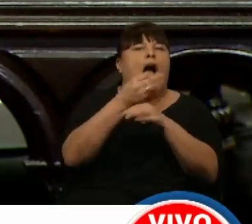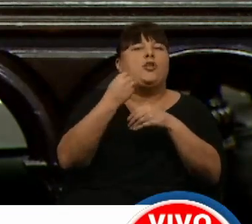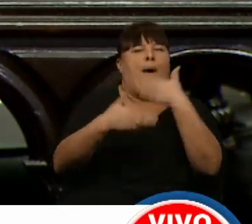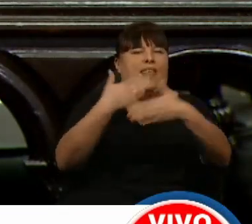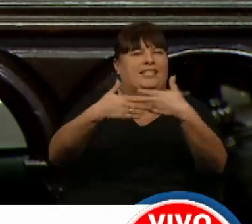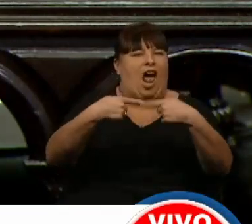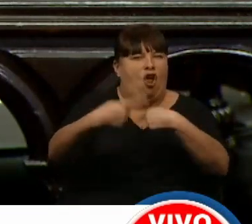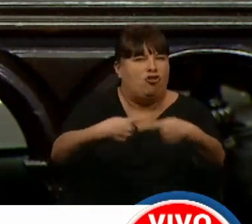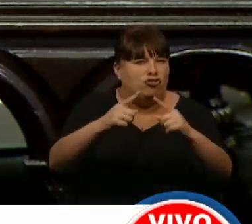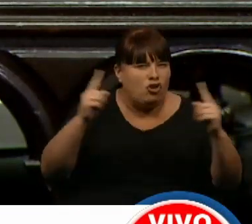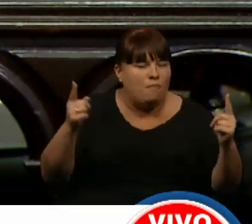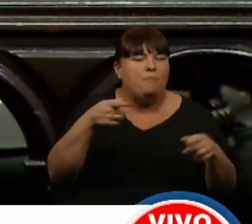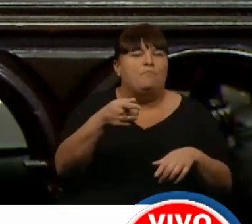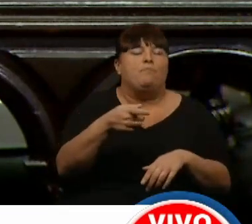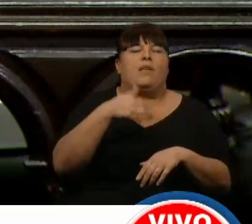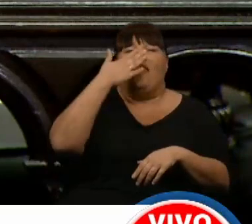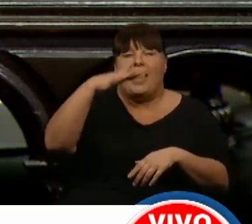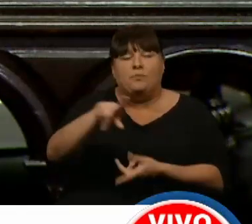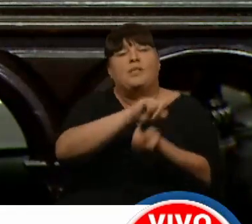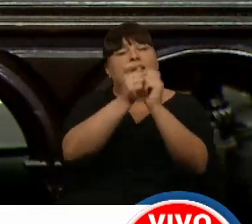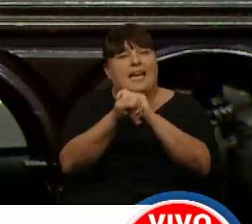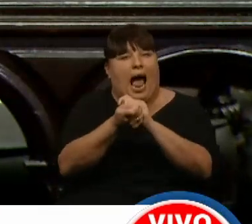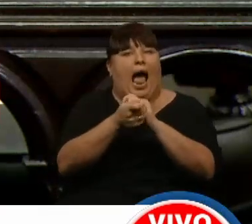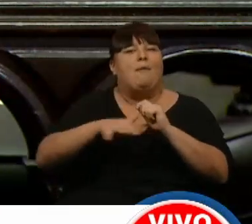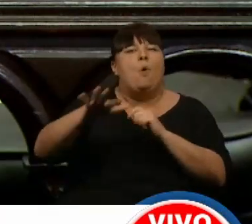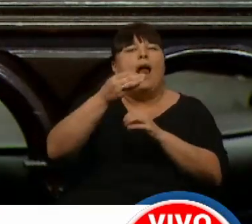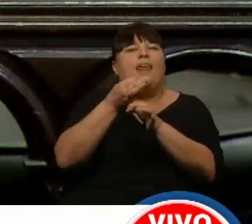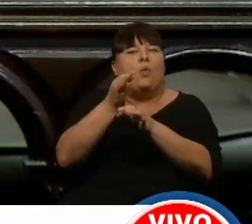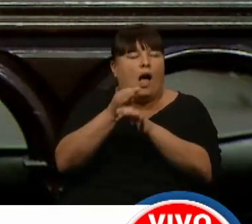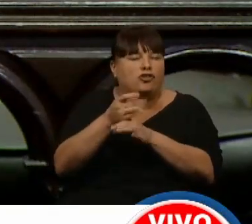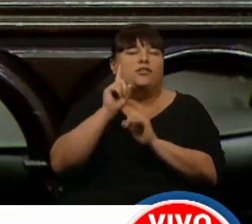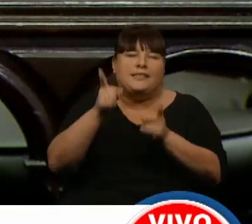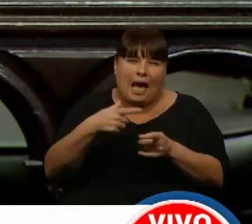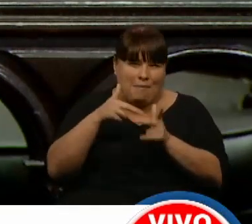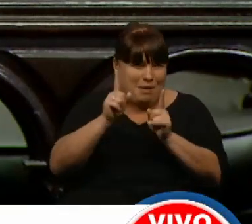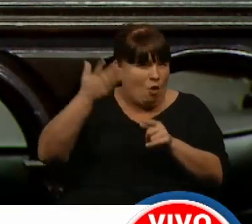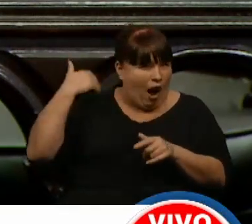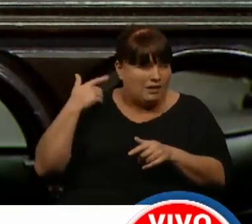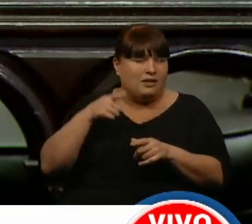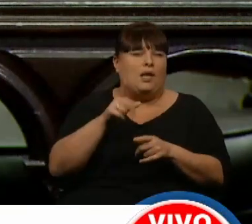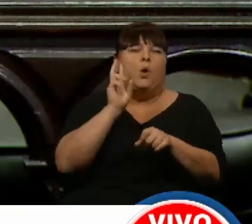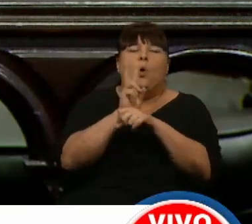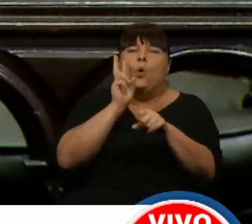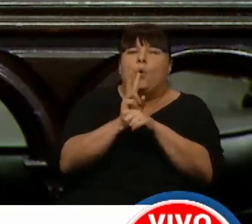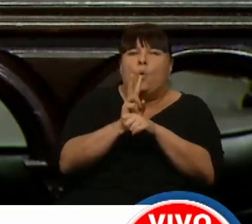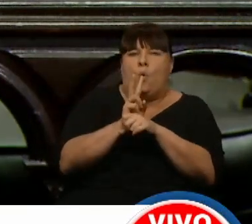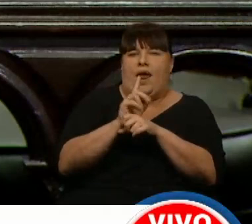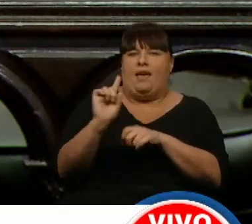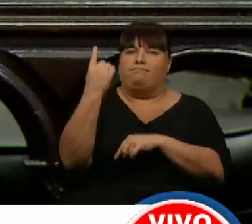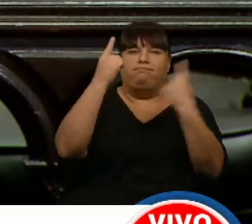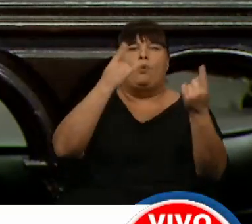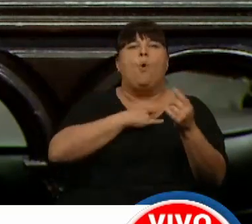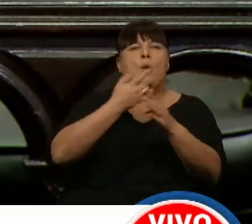desarrollo sostenible. Luego, la transformación de los entornos educativos, algo que también mencioné. La preservación de la autonomía